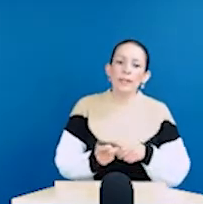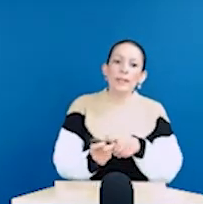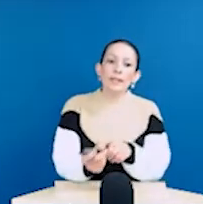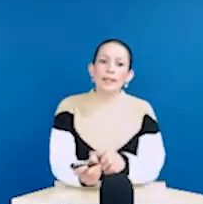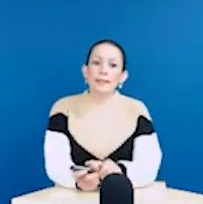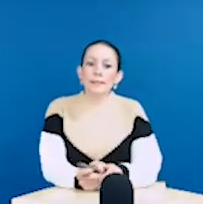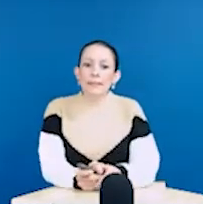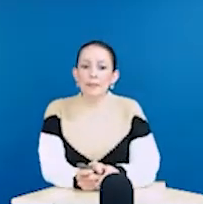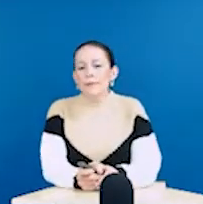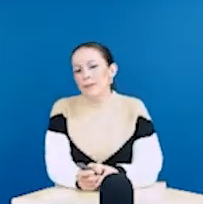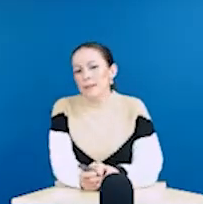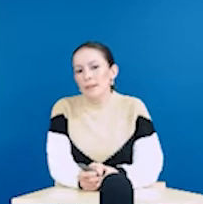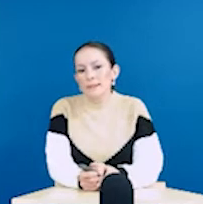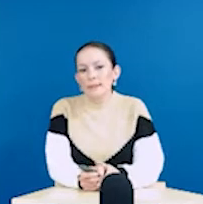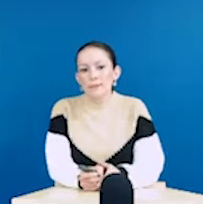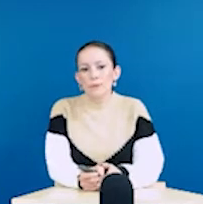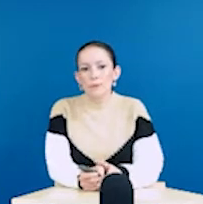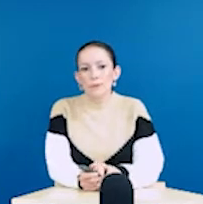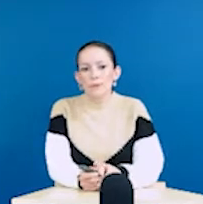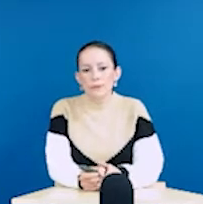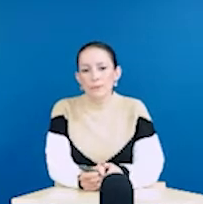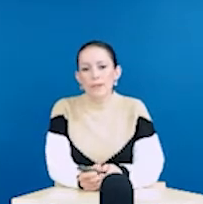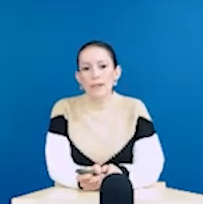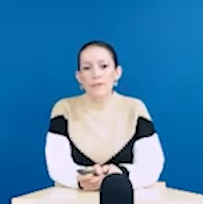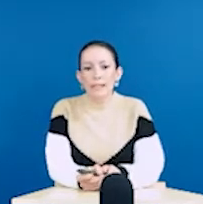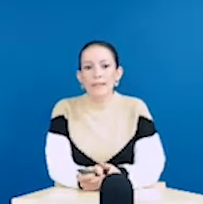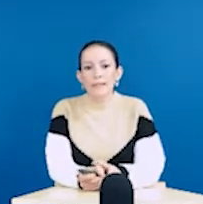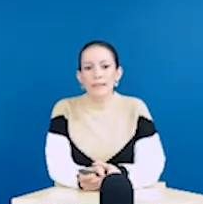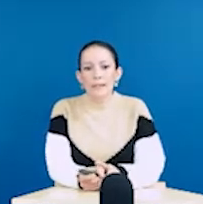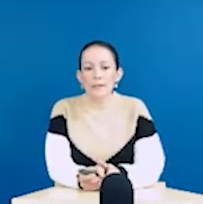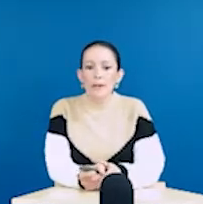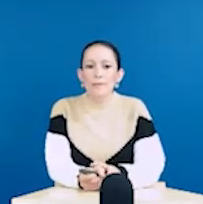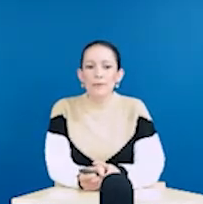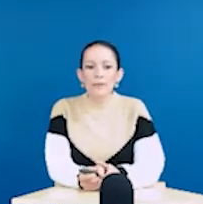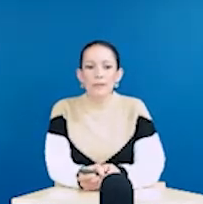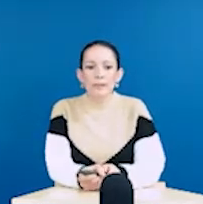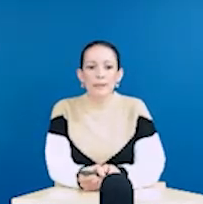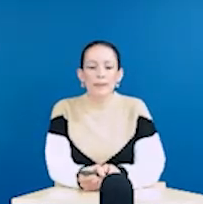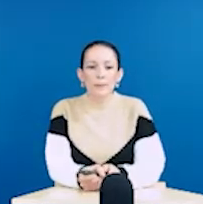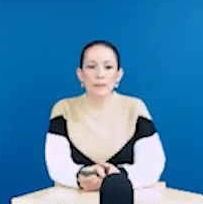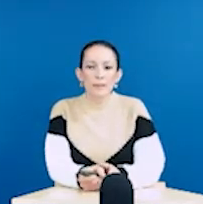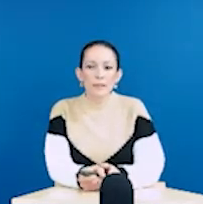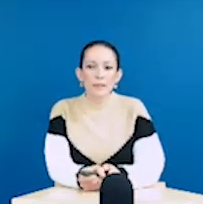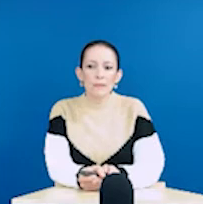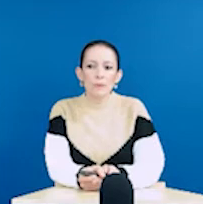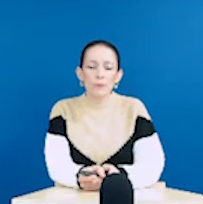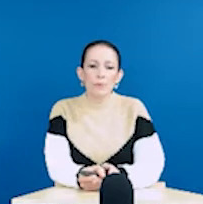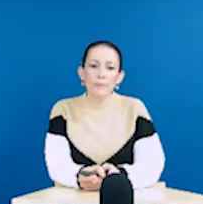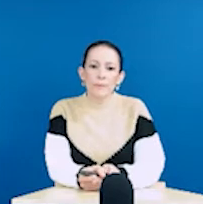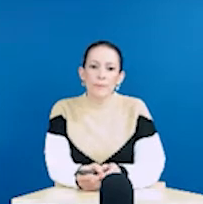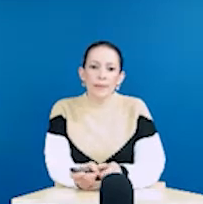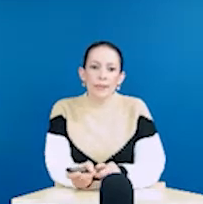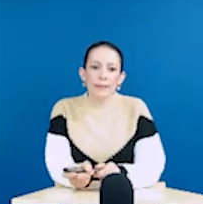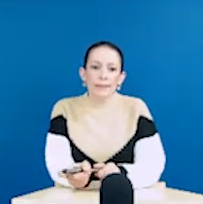11.4%, y el tercero, y quizás uno de los también que afecta y vemos especialmente en el